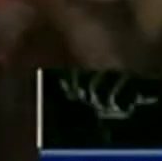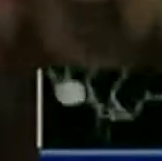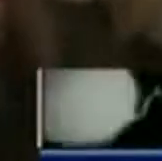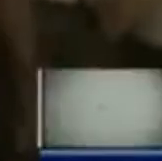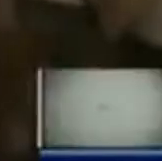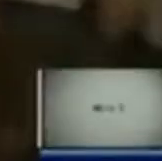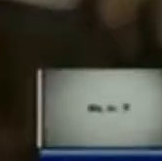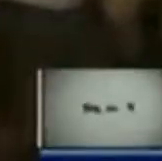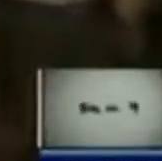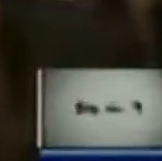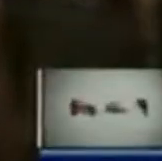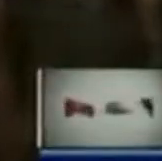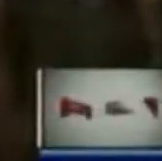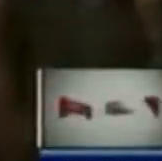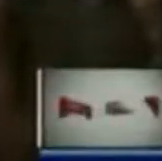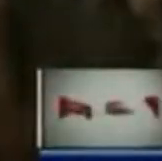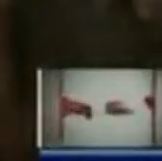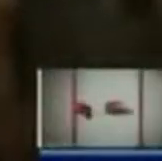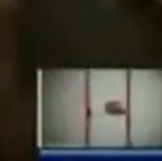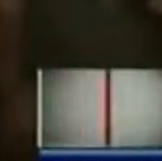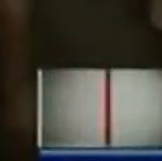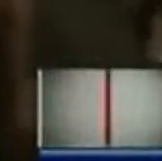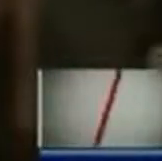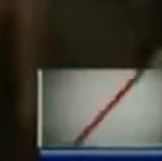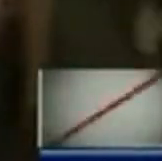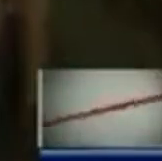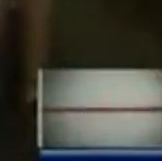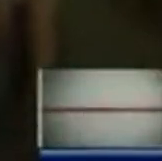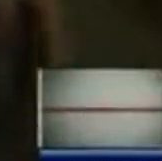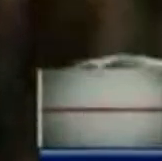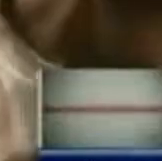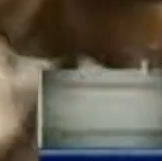en Venezuela todos estamos contando